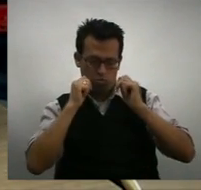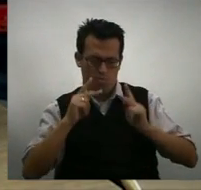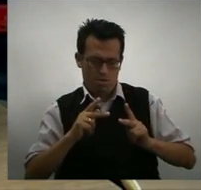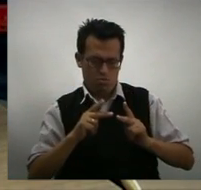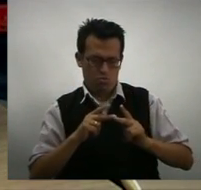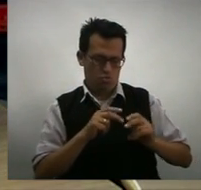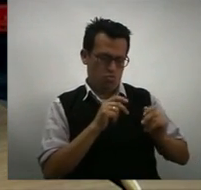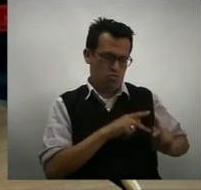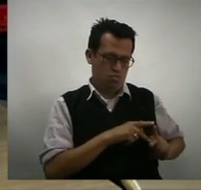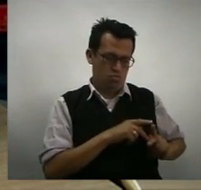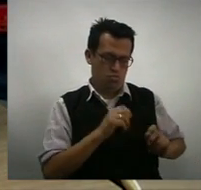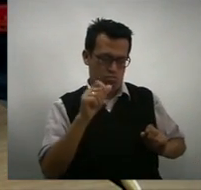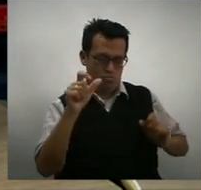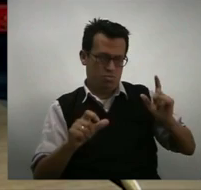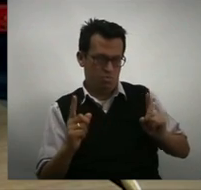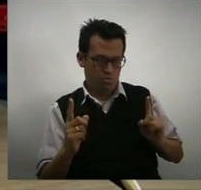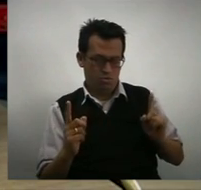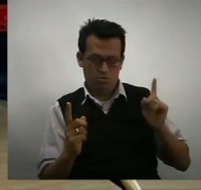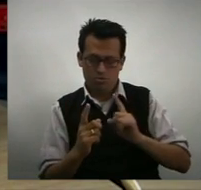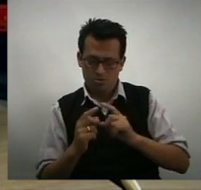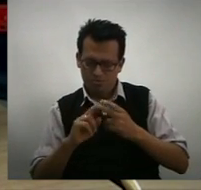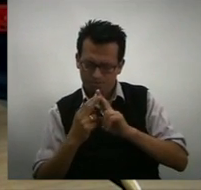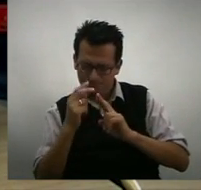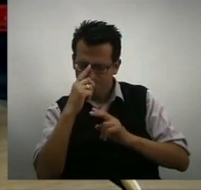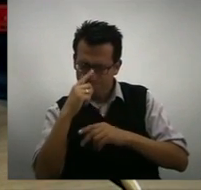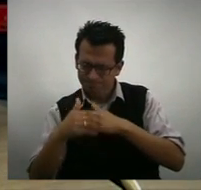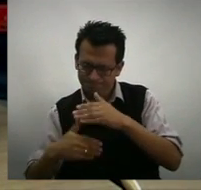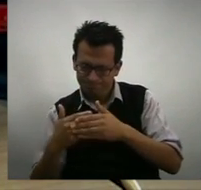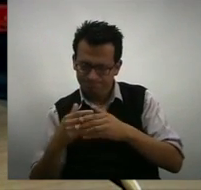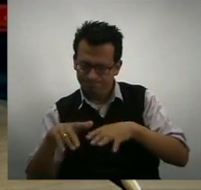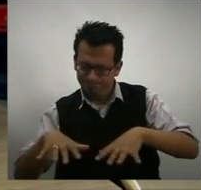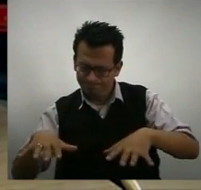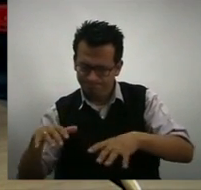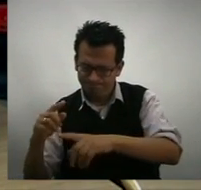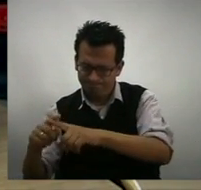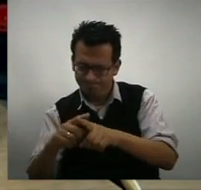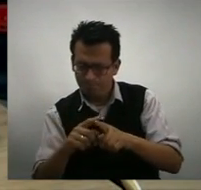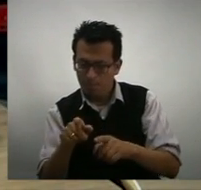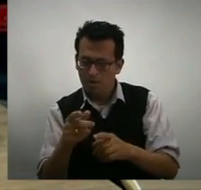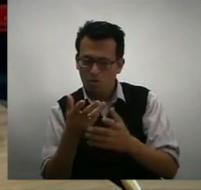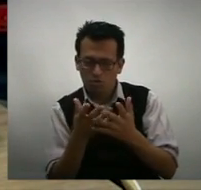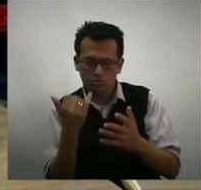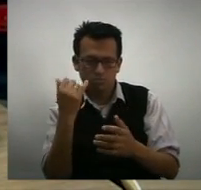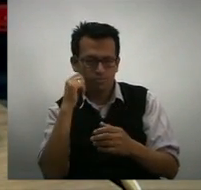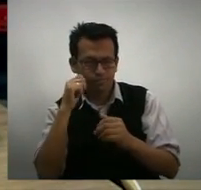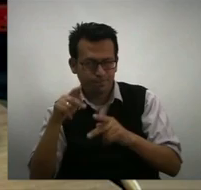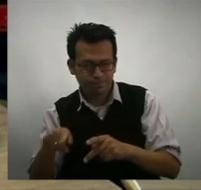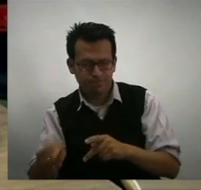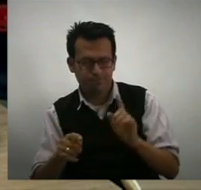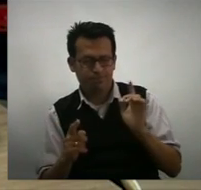ser humano frente al ser humano. El erótopos está ocupado por acontecimientos o exeidades, mucho más que por cosas formadas